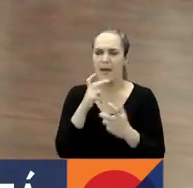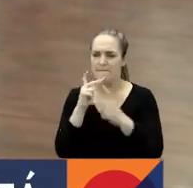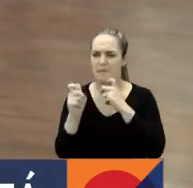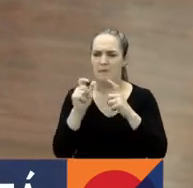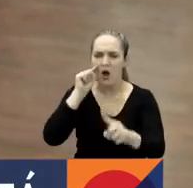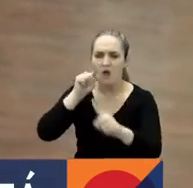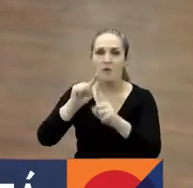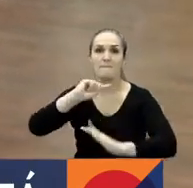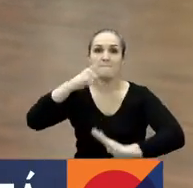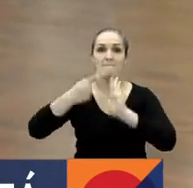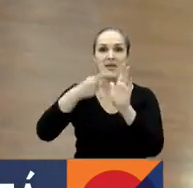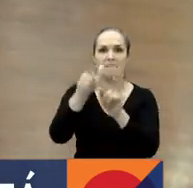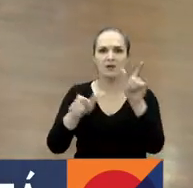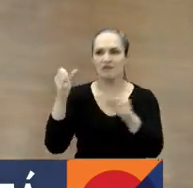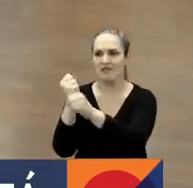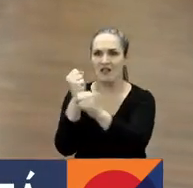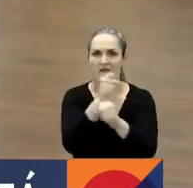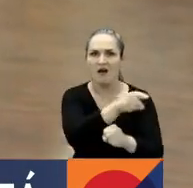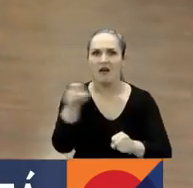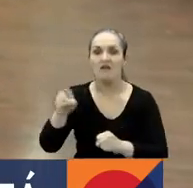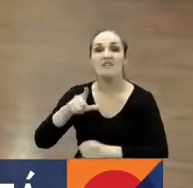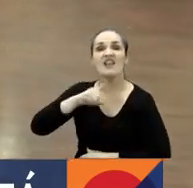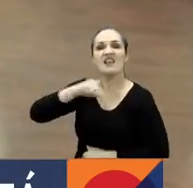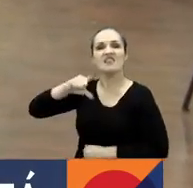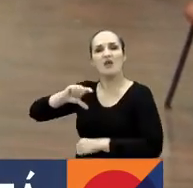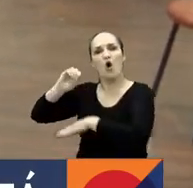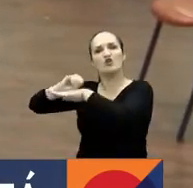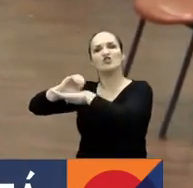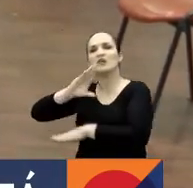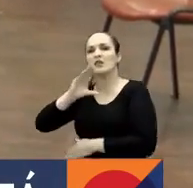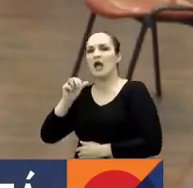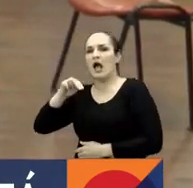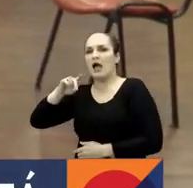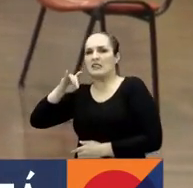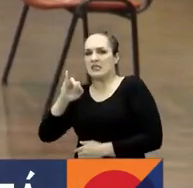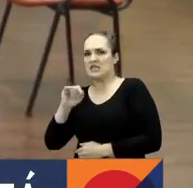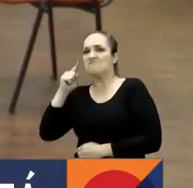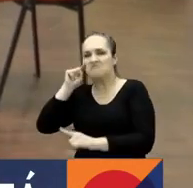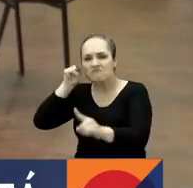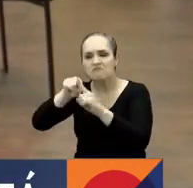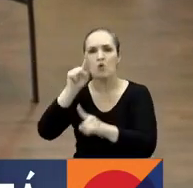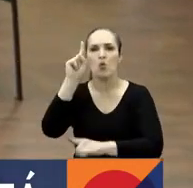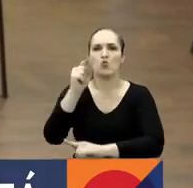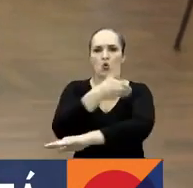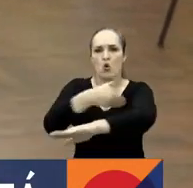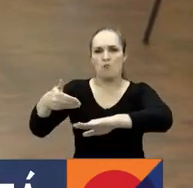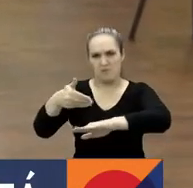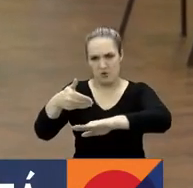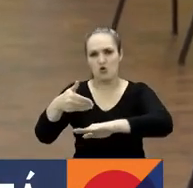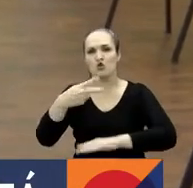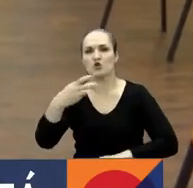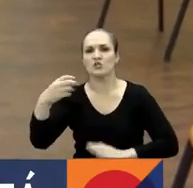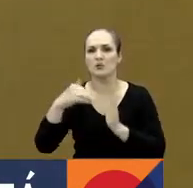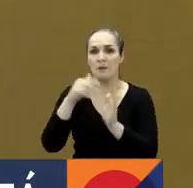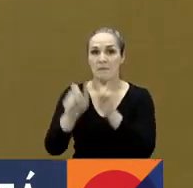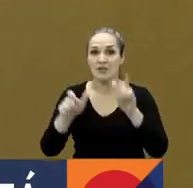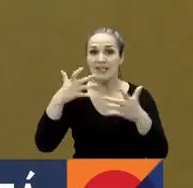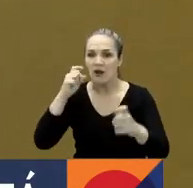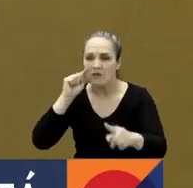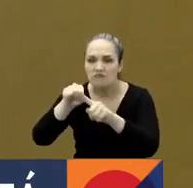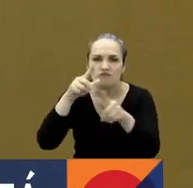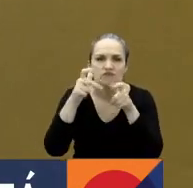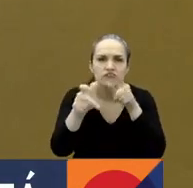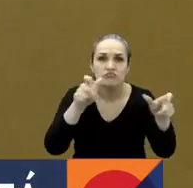iniciativa es liderada por la ANDI y se espera que 1,2 millones de colombianos sean beneficiados con este programa. Más de 5.000